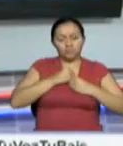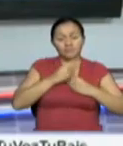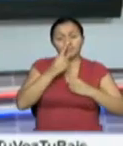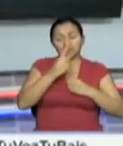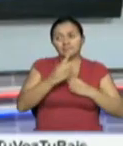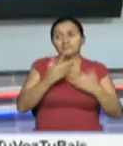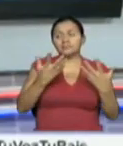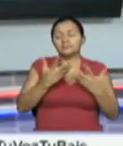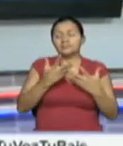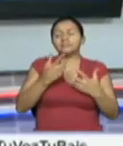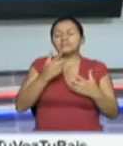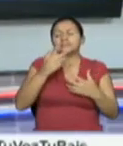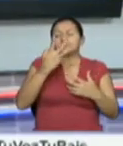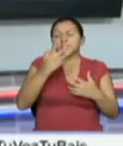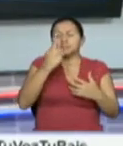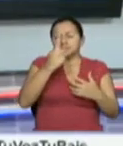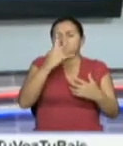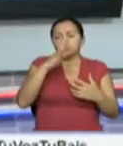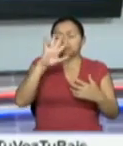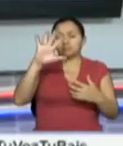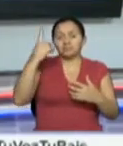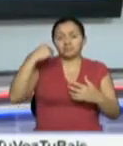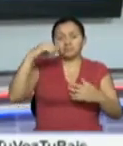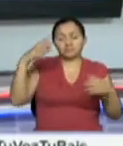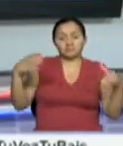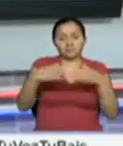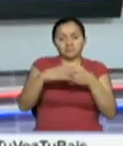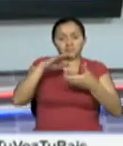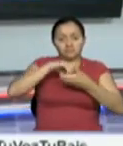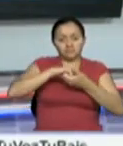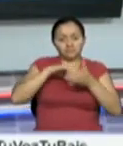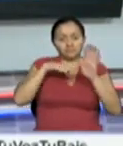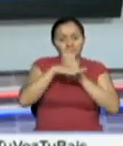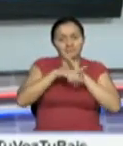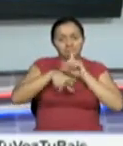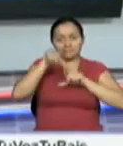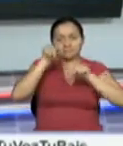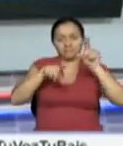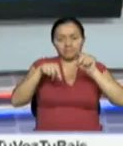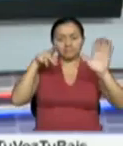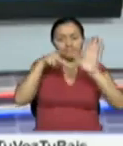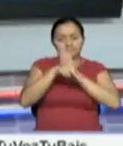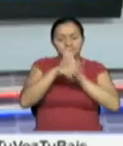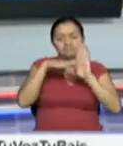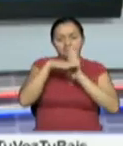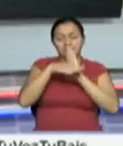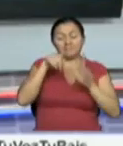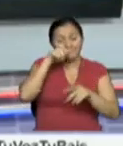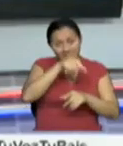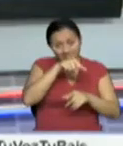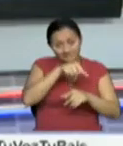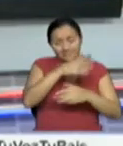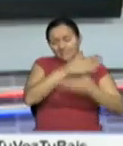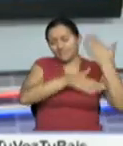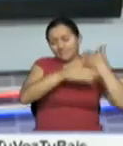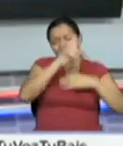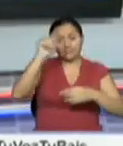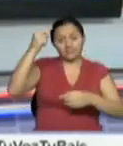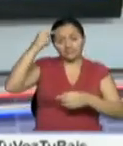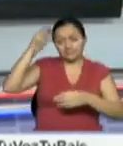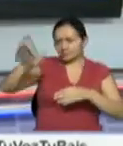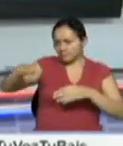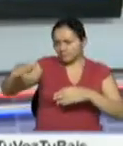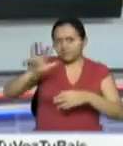de 145 millones de sociedades financieras, cooperativas y mutualistas. En ese momento, el Estado intervino